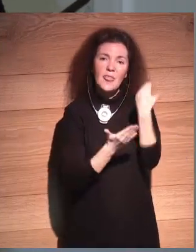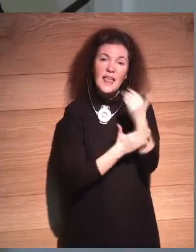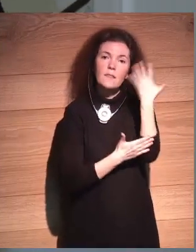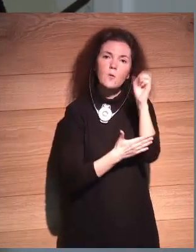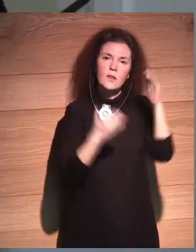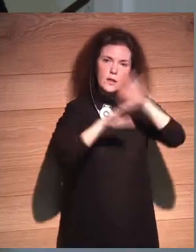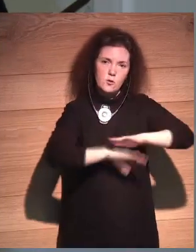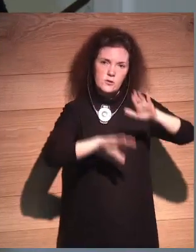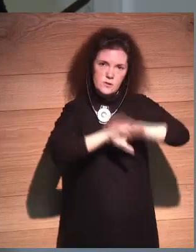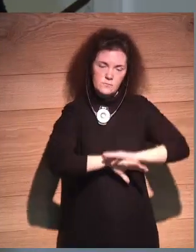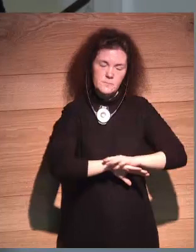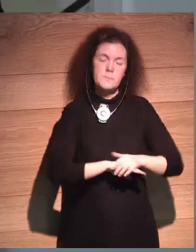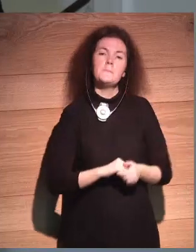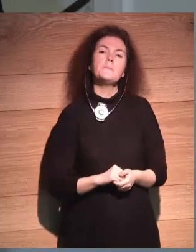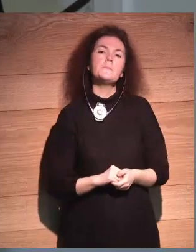50 noches.